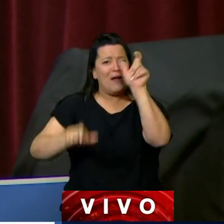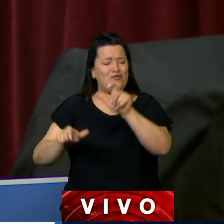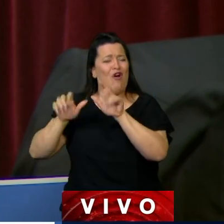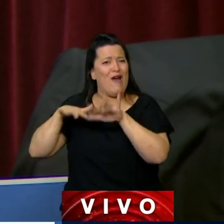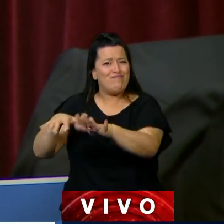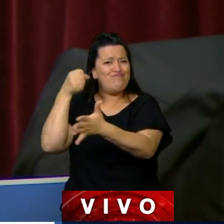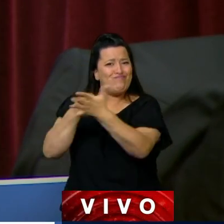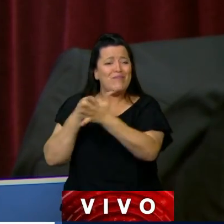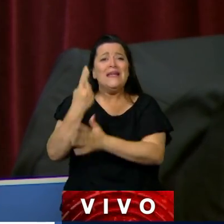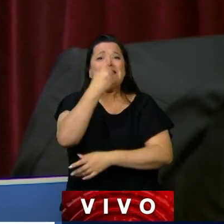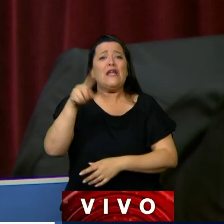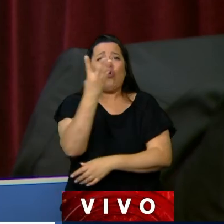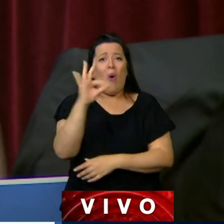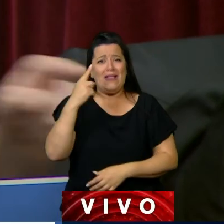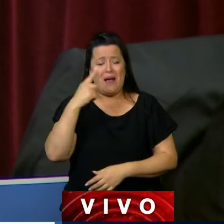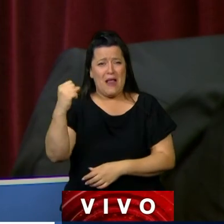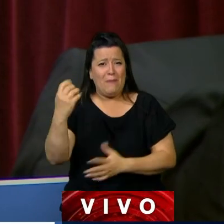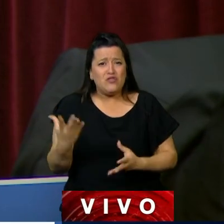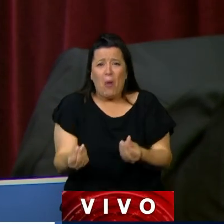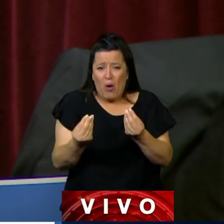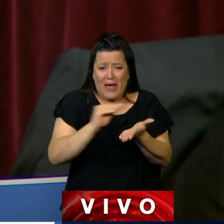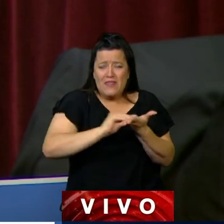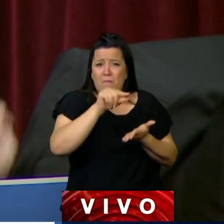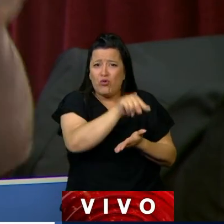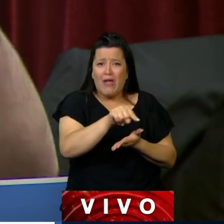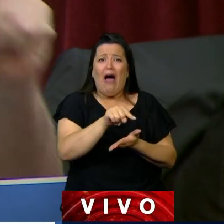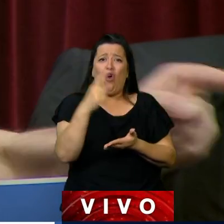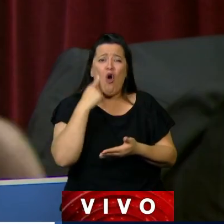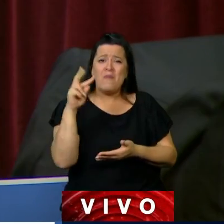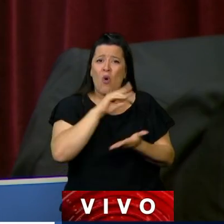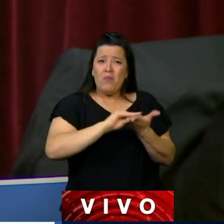cobran 140.000 pesos. ¿Por qué un diputado o una diputada tiene que